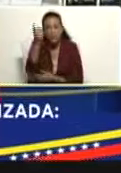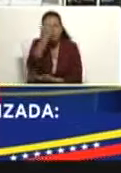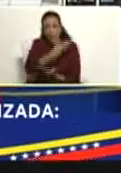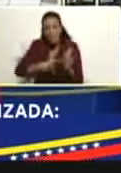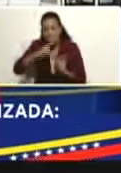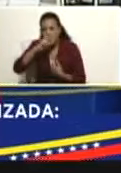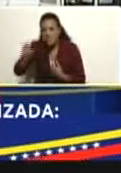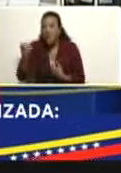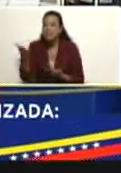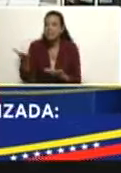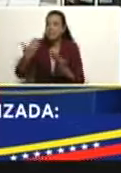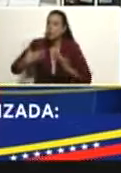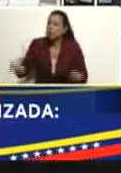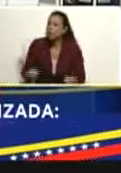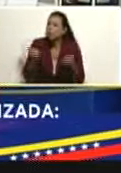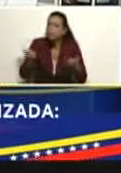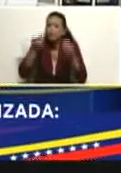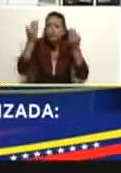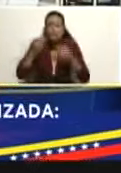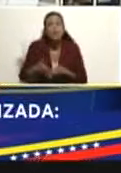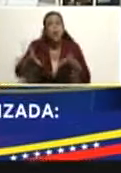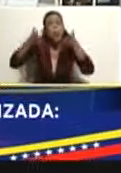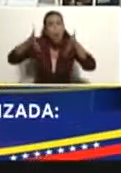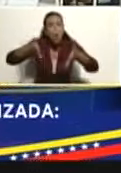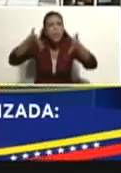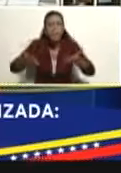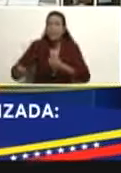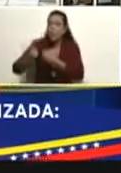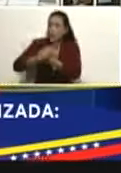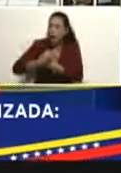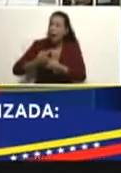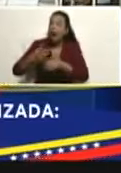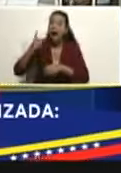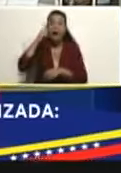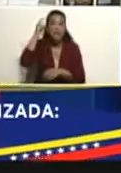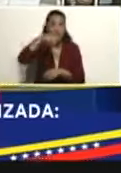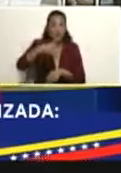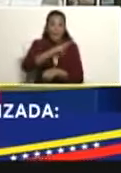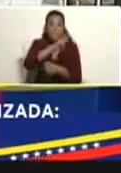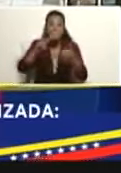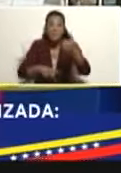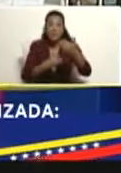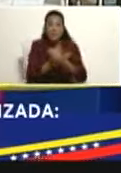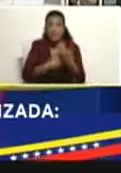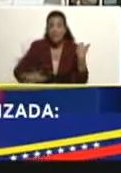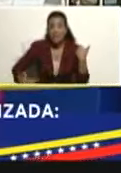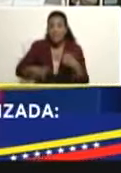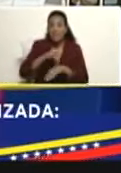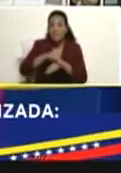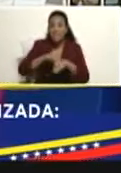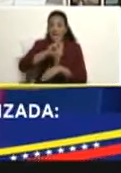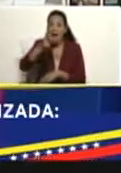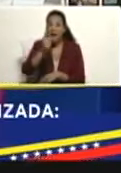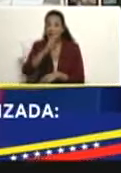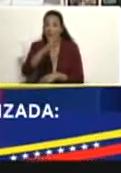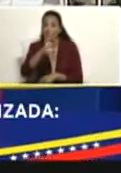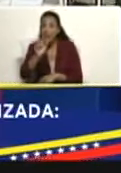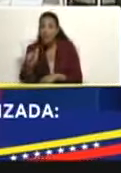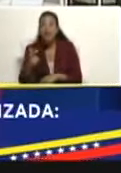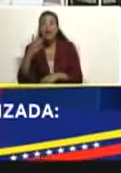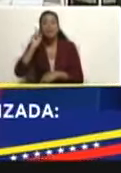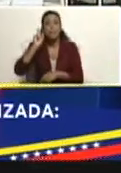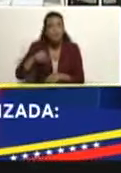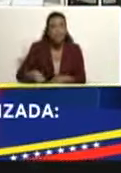a esa palabra empeñada, a esa orientación que nos diera, aquí estuvo la vicepresidenta, ministra Gabriela Jiménez, aquí